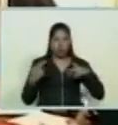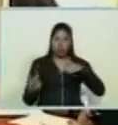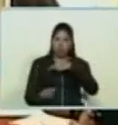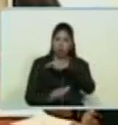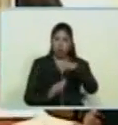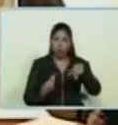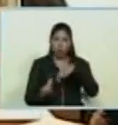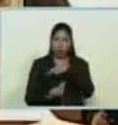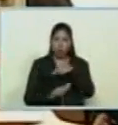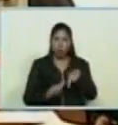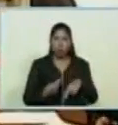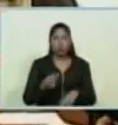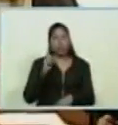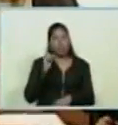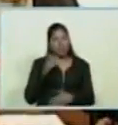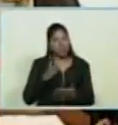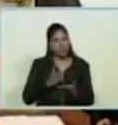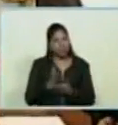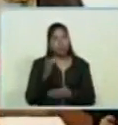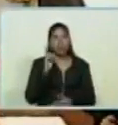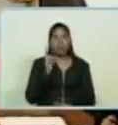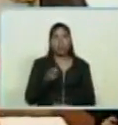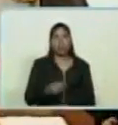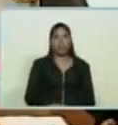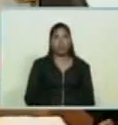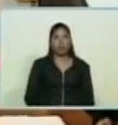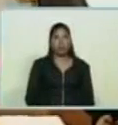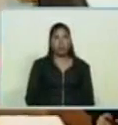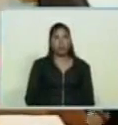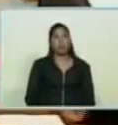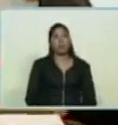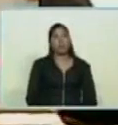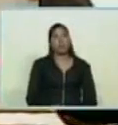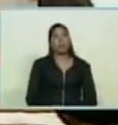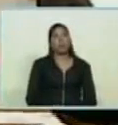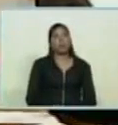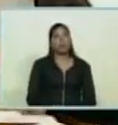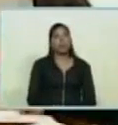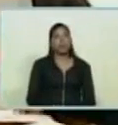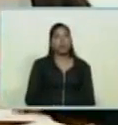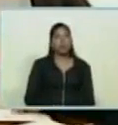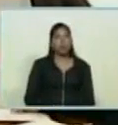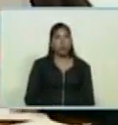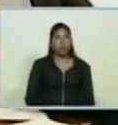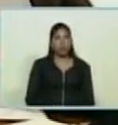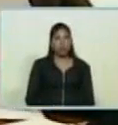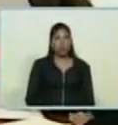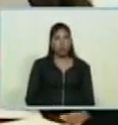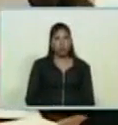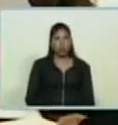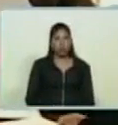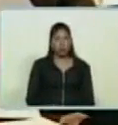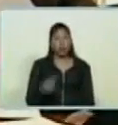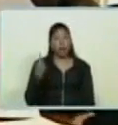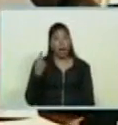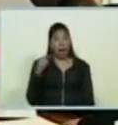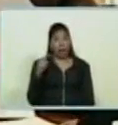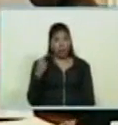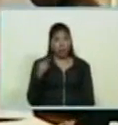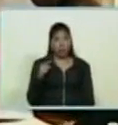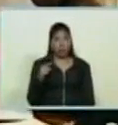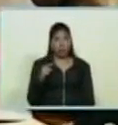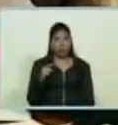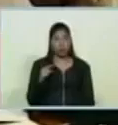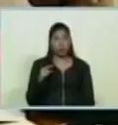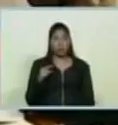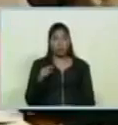Ese es el legado nuestro. Así que, fíjense ustedes, se han verificado,